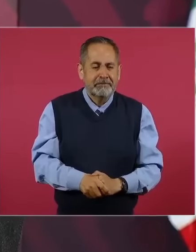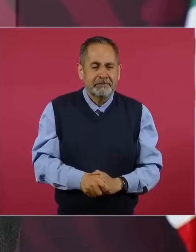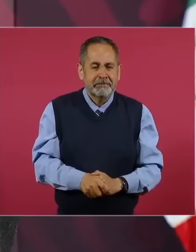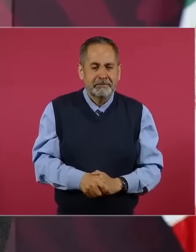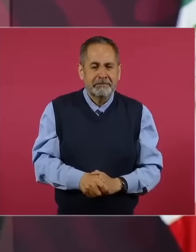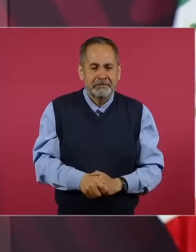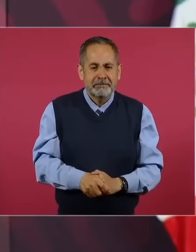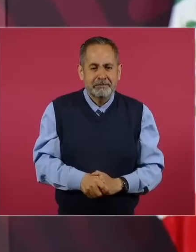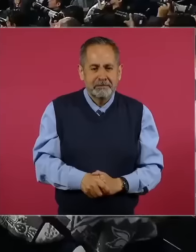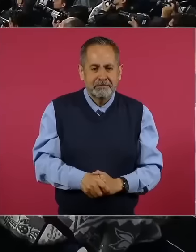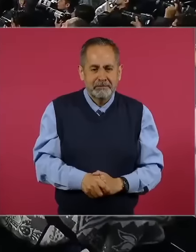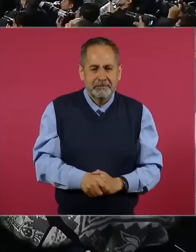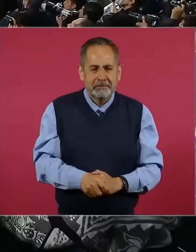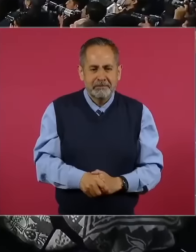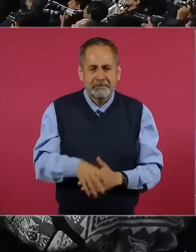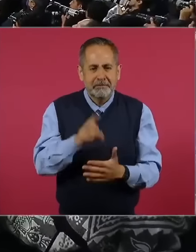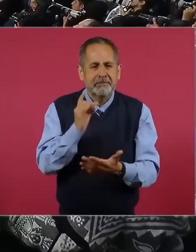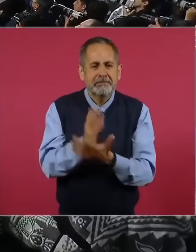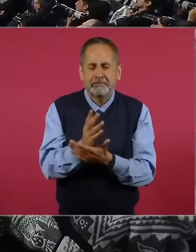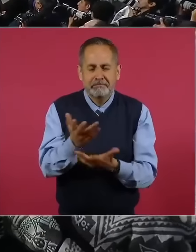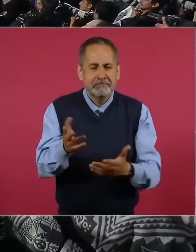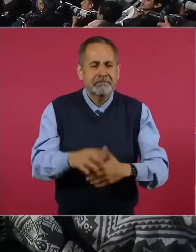A ver, de una vez.